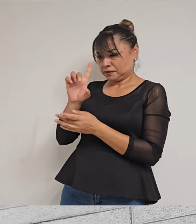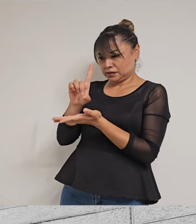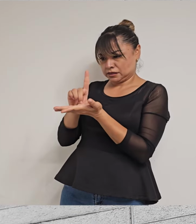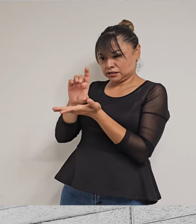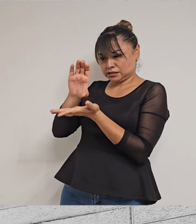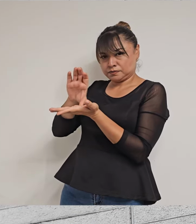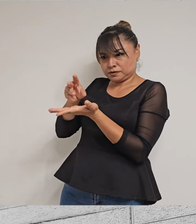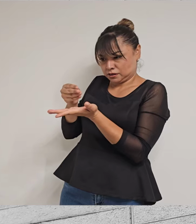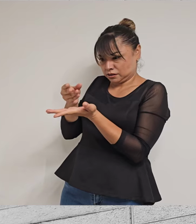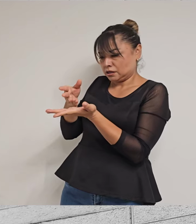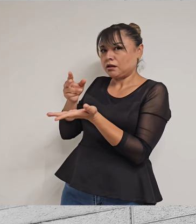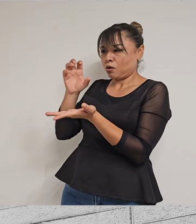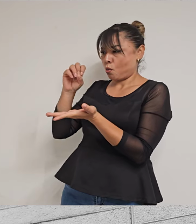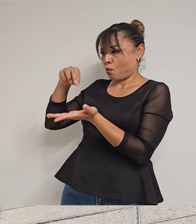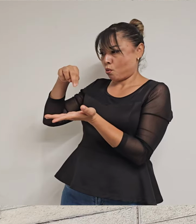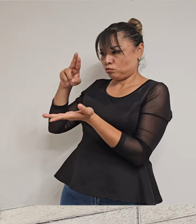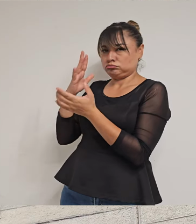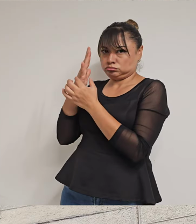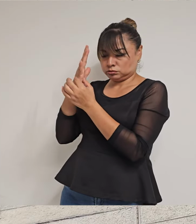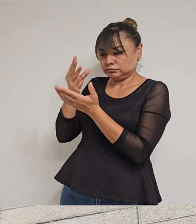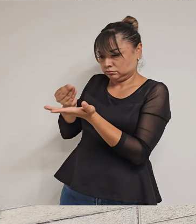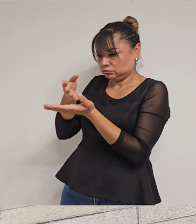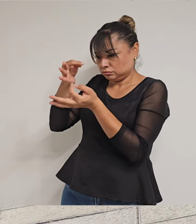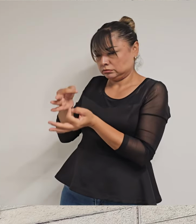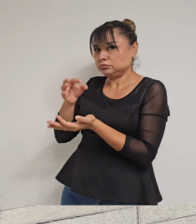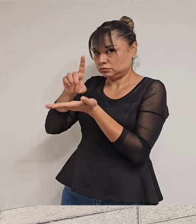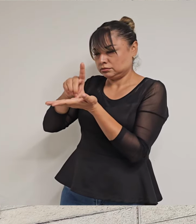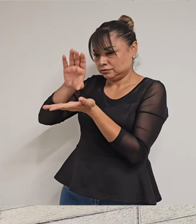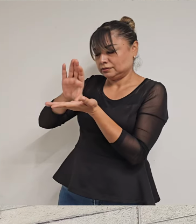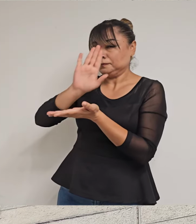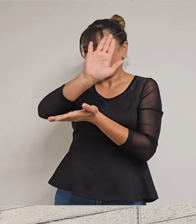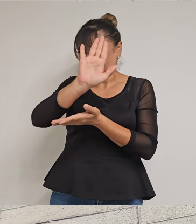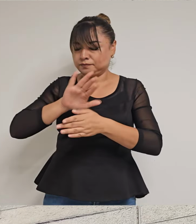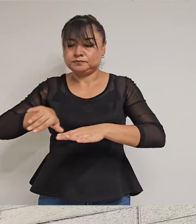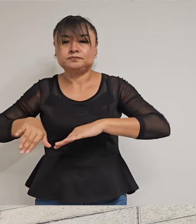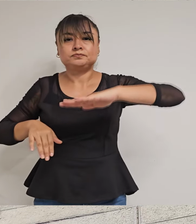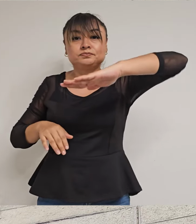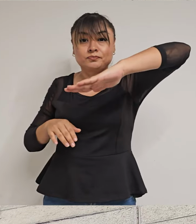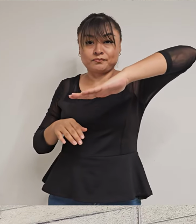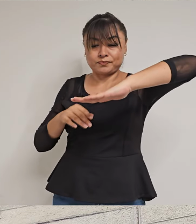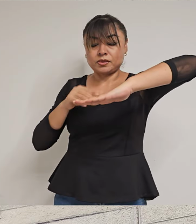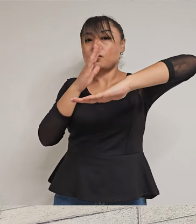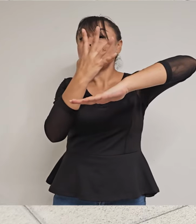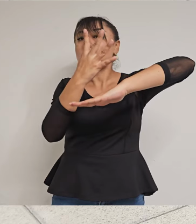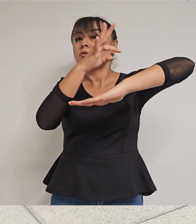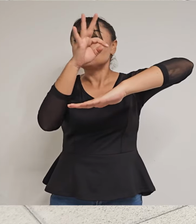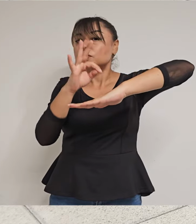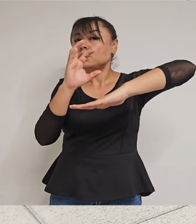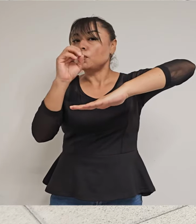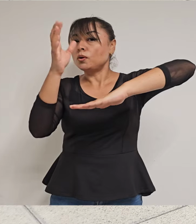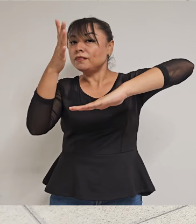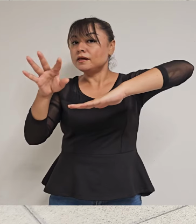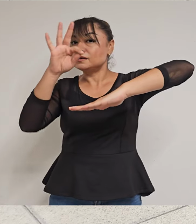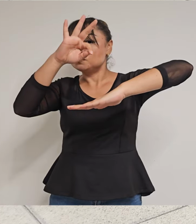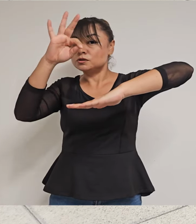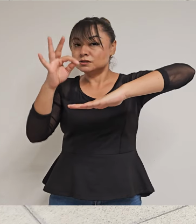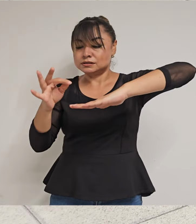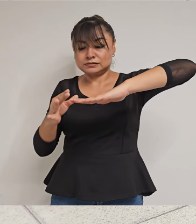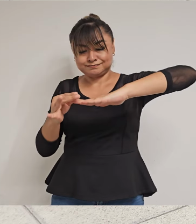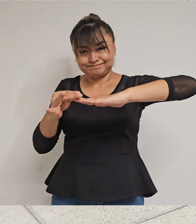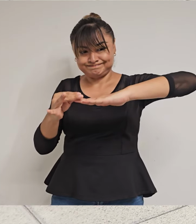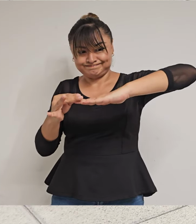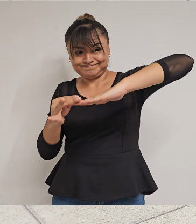de Personas con Discapacidad de la ONU. Este debe tener un porcentaje de pendiente que va entre el 4 y el 10% como máximo. En la norma técnica de accesibilidad